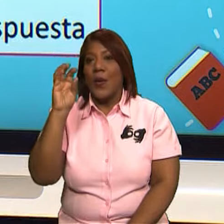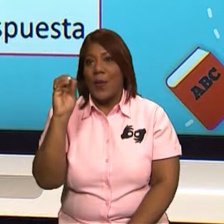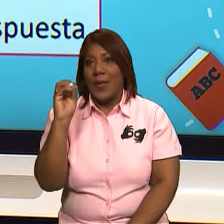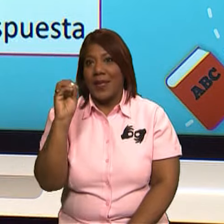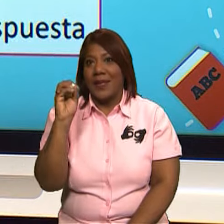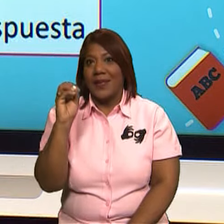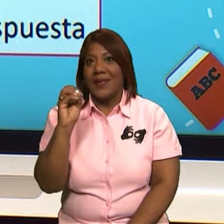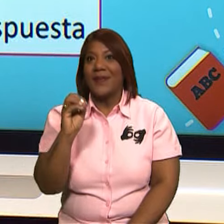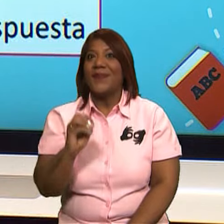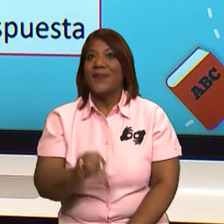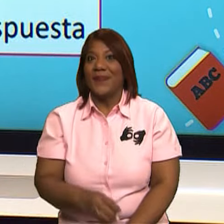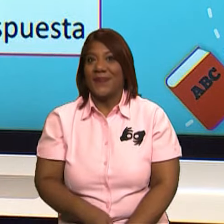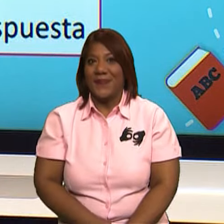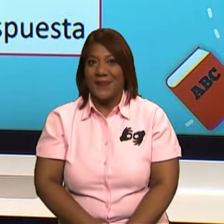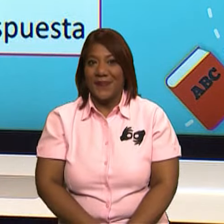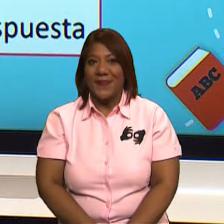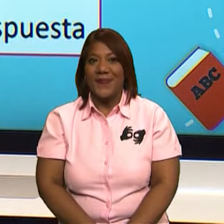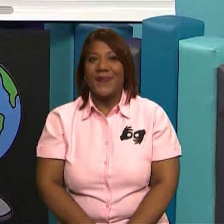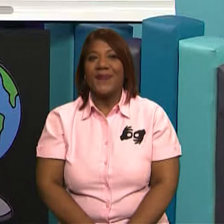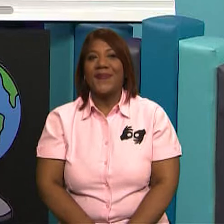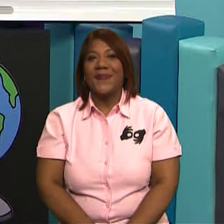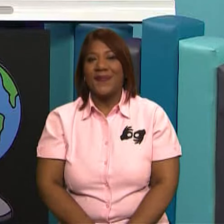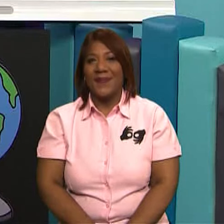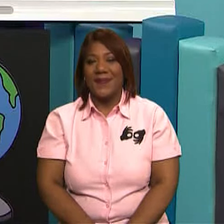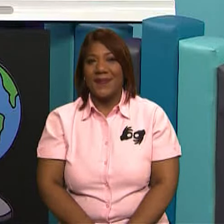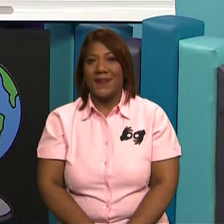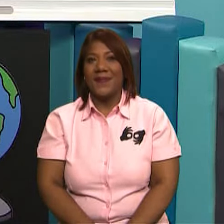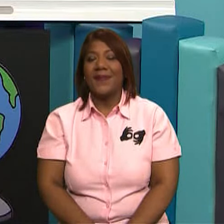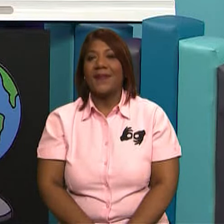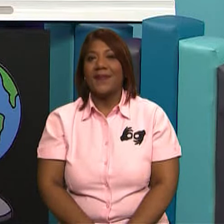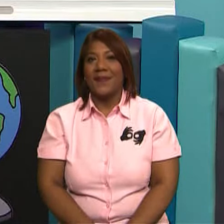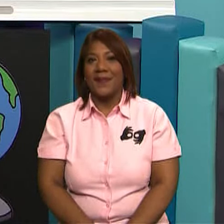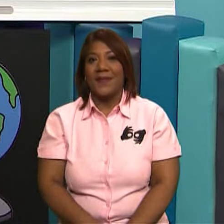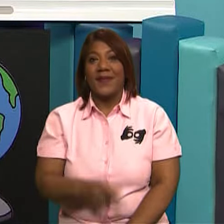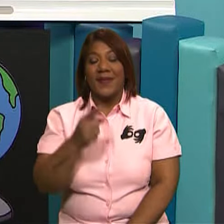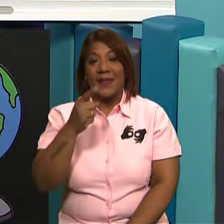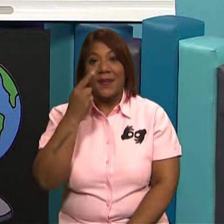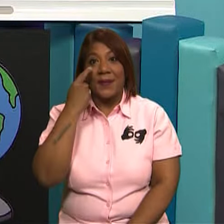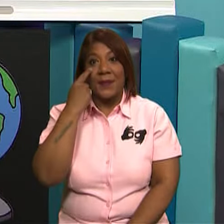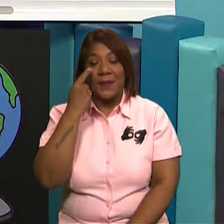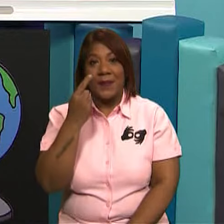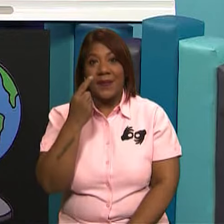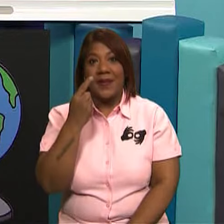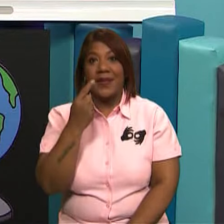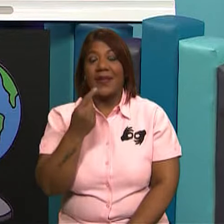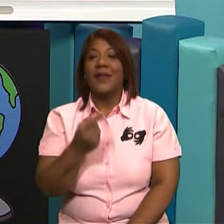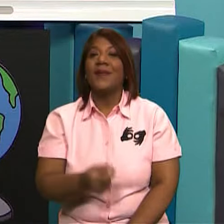y se agrega 0 en la respuesta. Creo que ahora podemos estar listos para